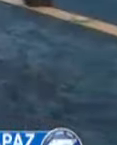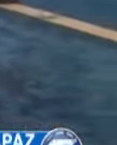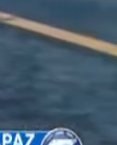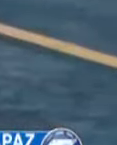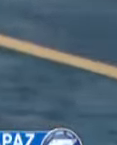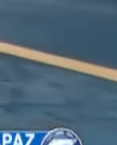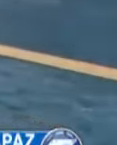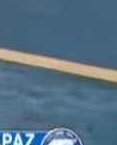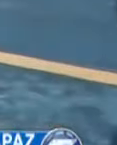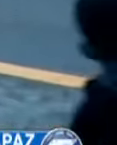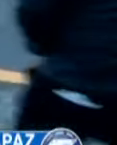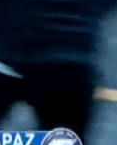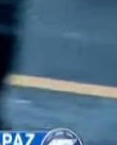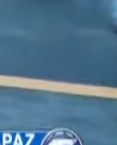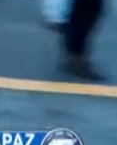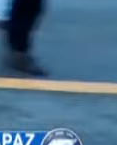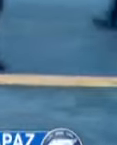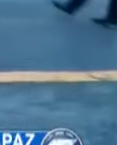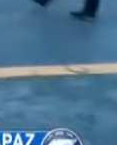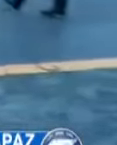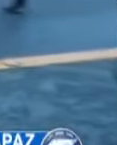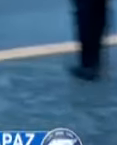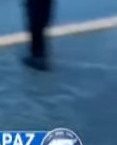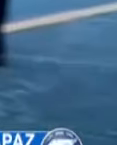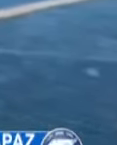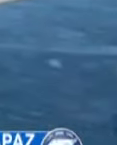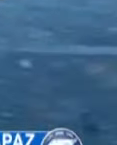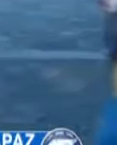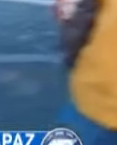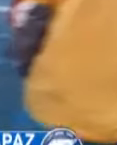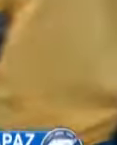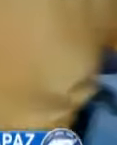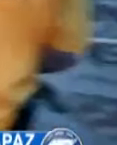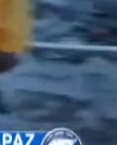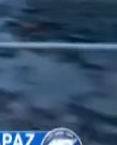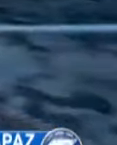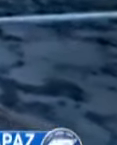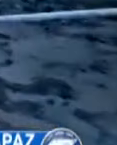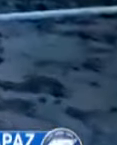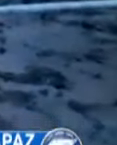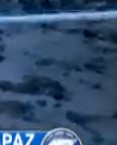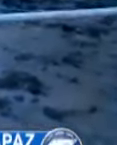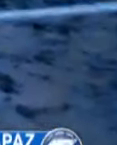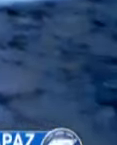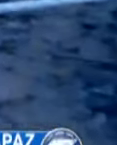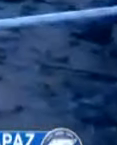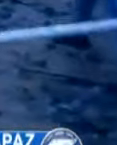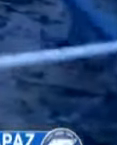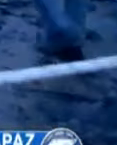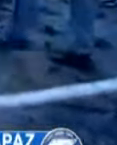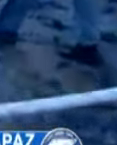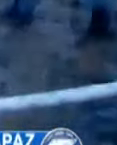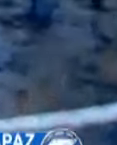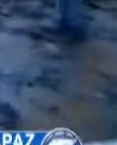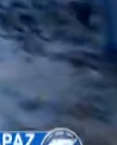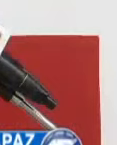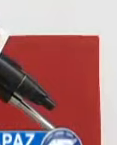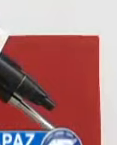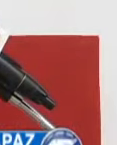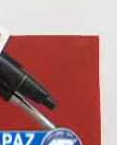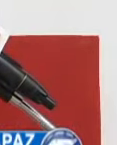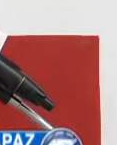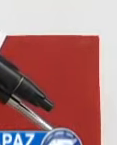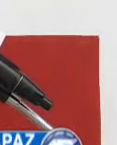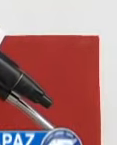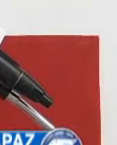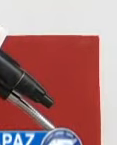la carretera colapsaba en su totalidad. Hasta el momento se sabe que 14 viviendas han quedado soterradas.